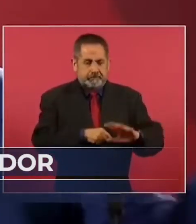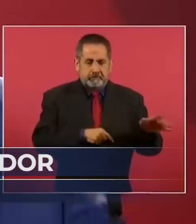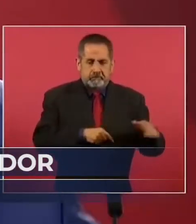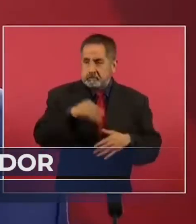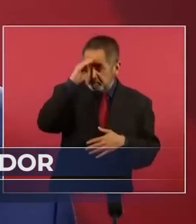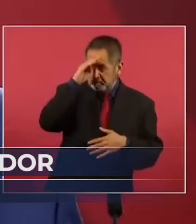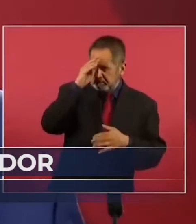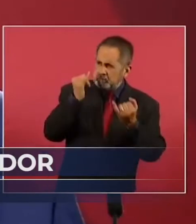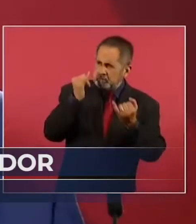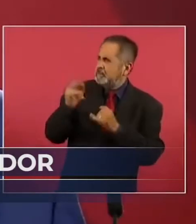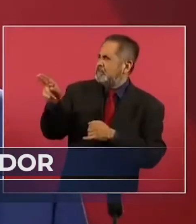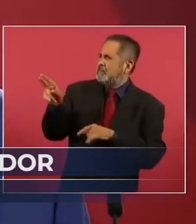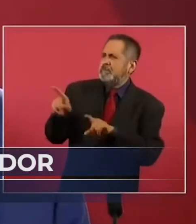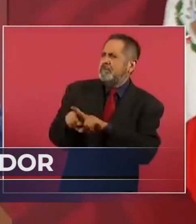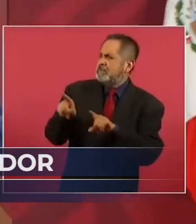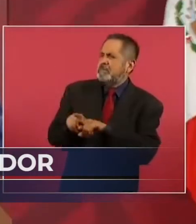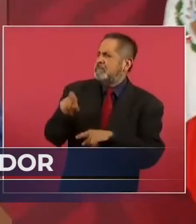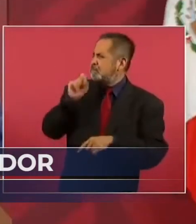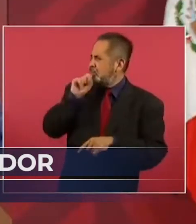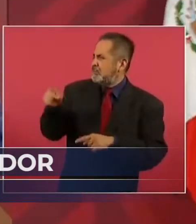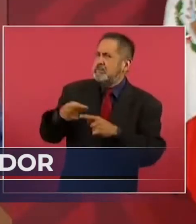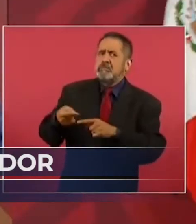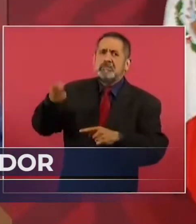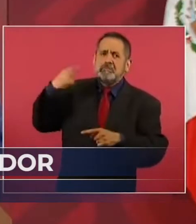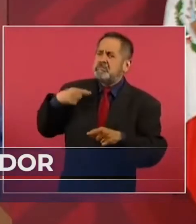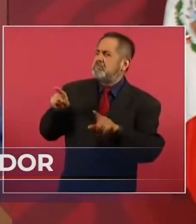piensan que es lo mismo.